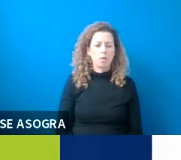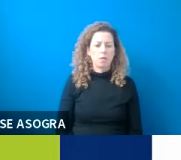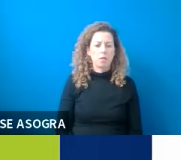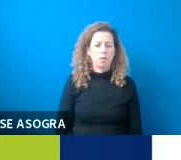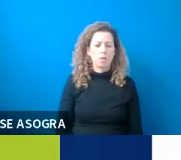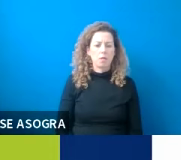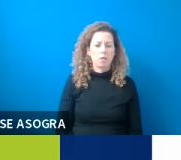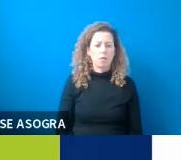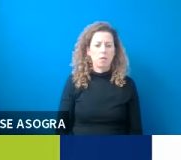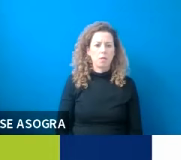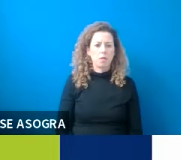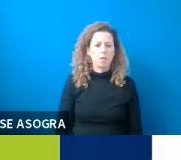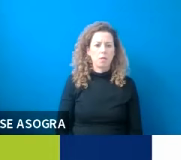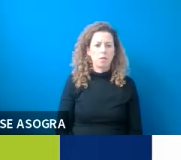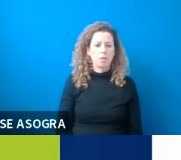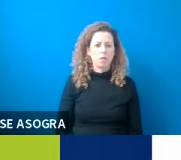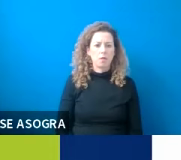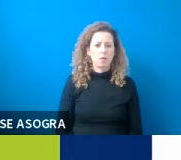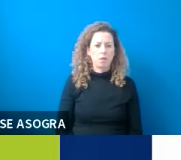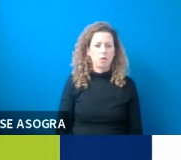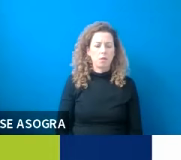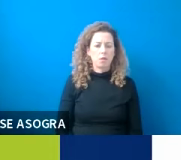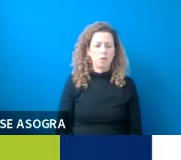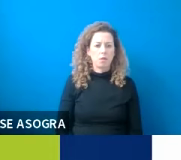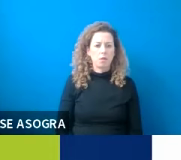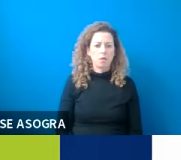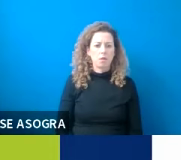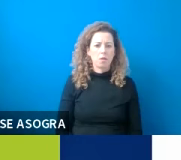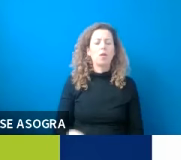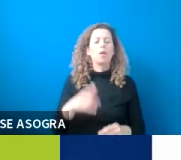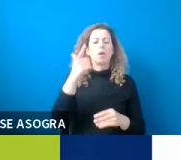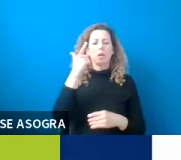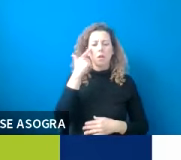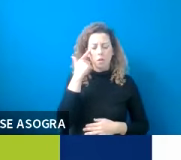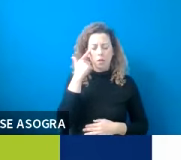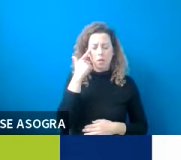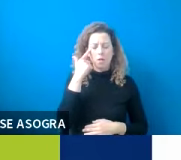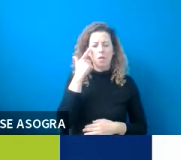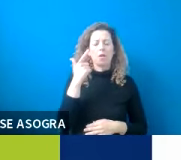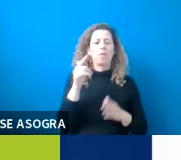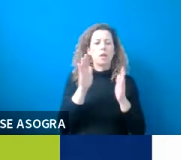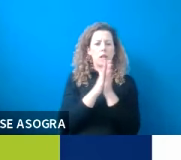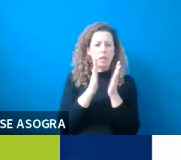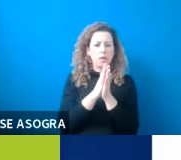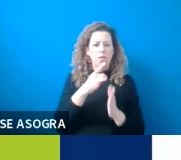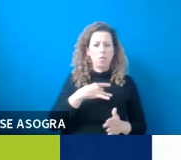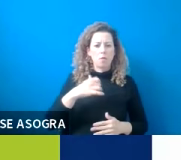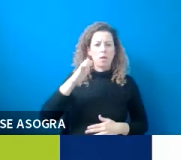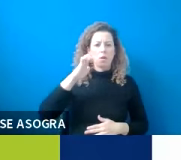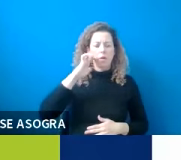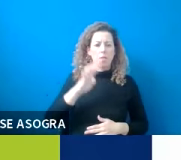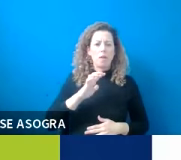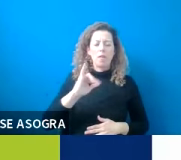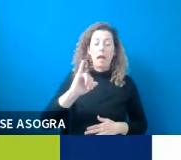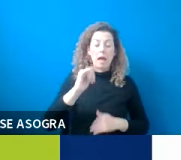Bueno, pues eso. ya desde la propia definición de los servicios de atención temprana en el libro blanco, ya partíamos con una atención